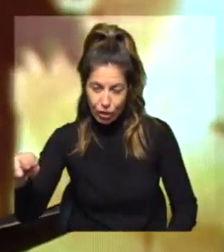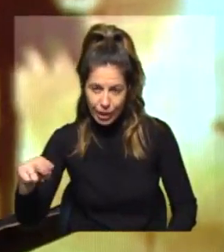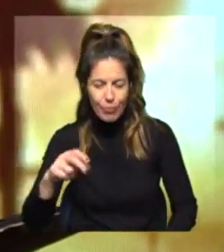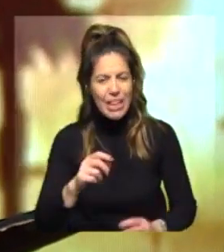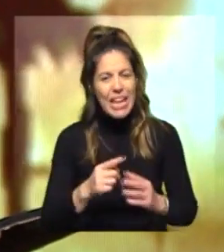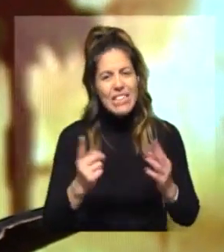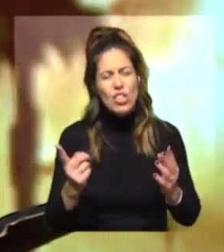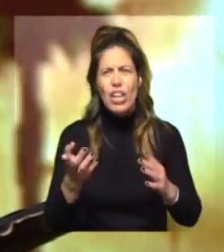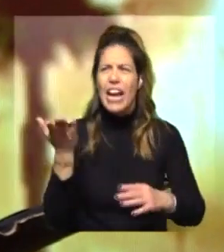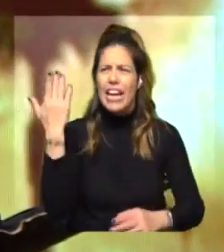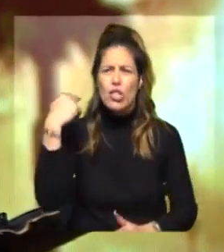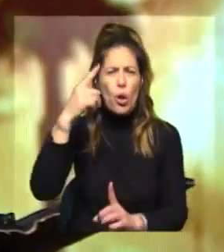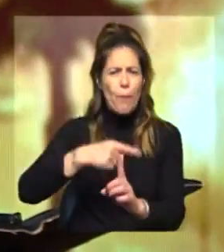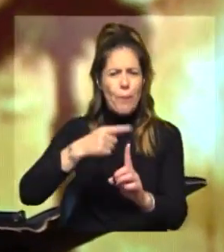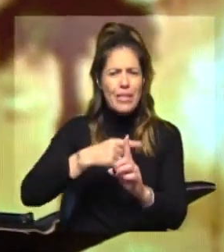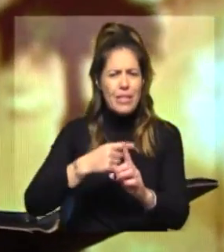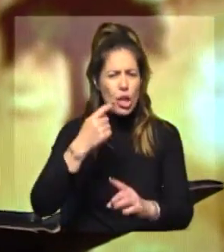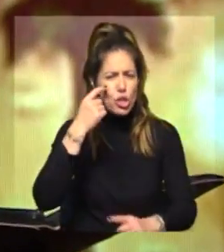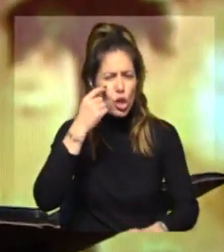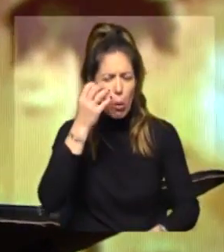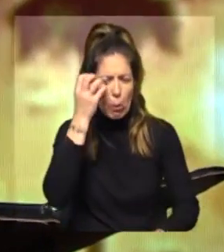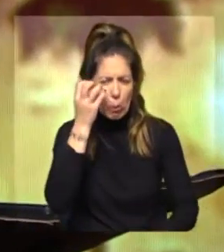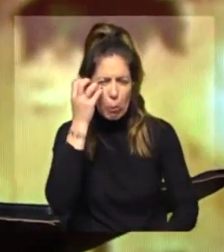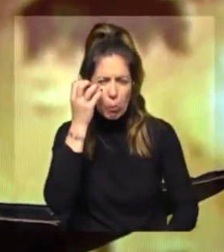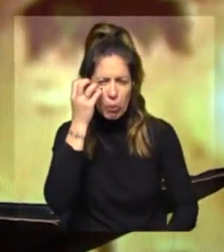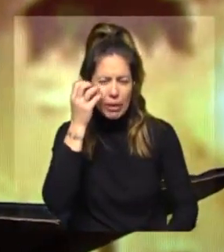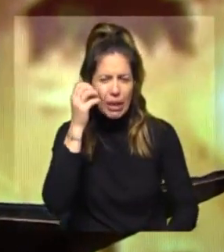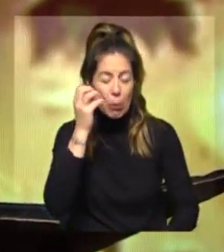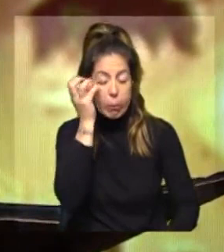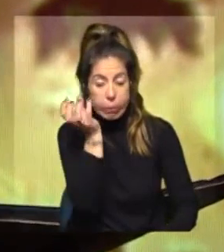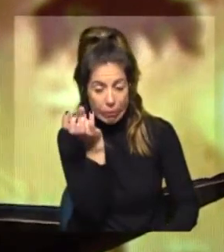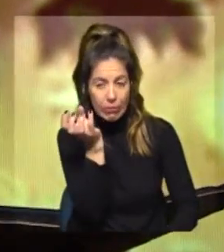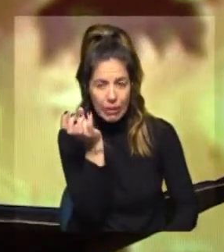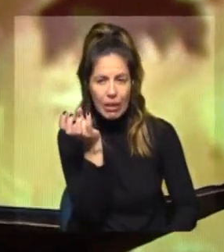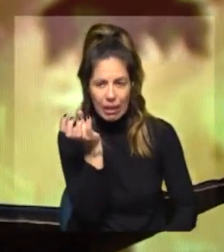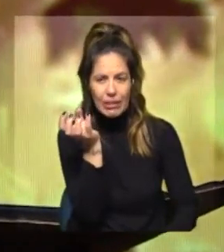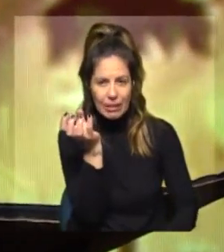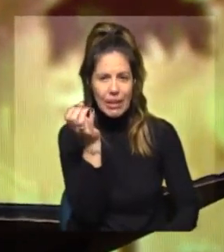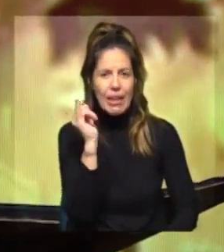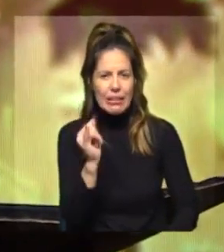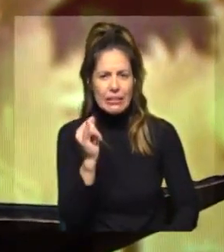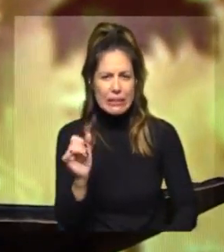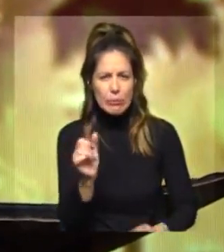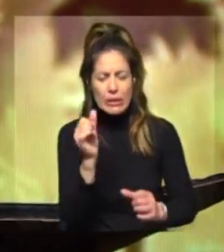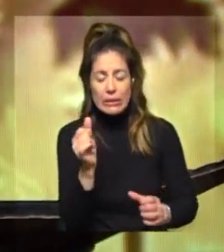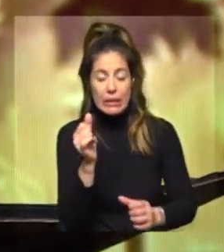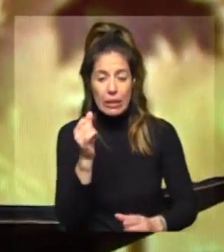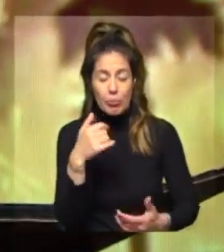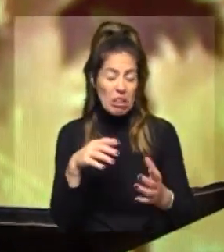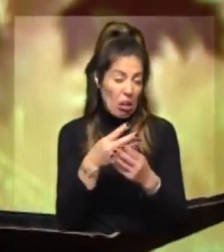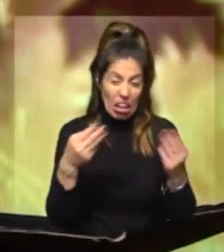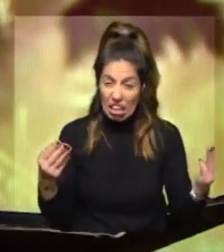fue En aquellos meses en los que andaba con el orzuelo supurando y era como si del párpado me colgara un gusanito amarillo que se mecía al ritmo de mis pasos pero en